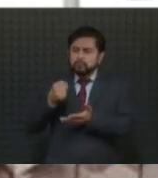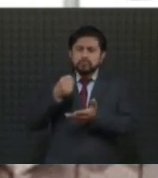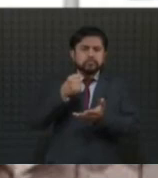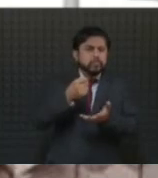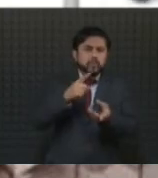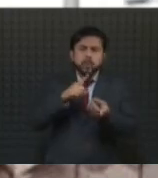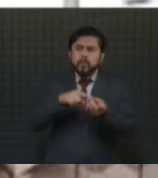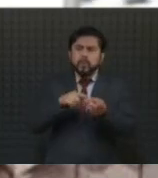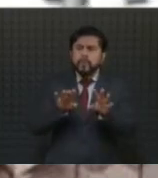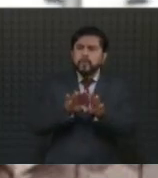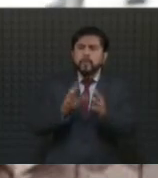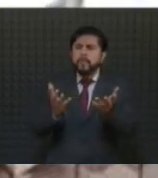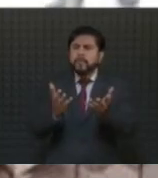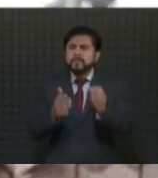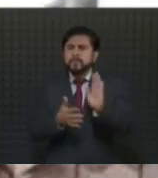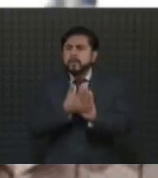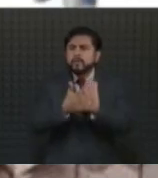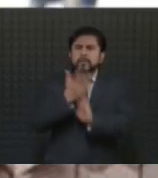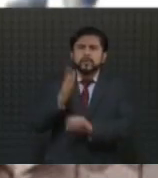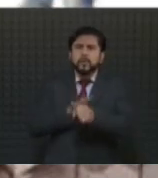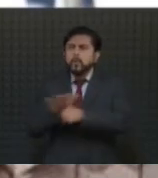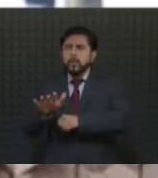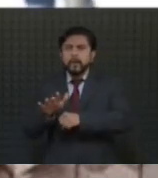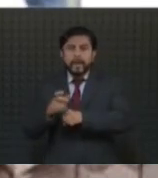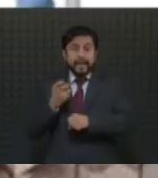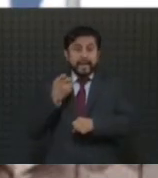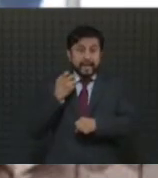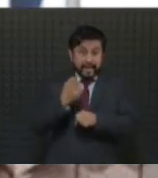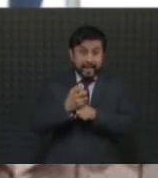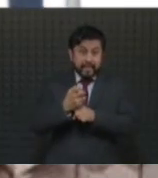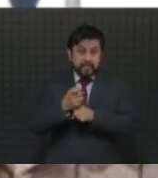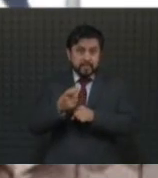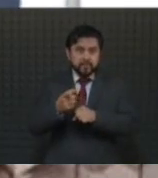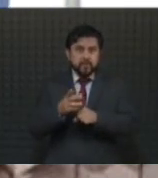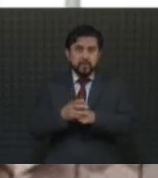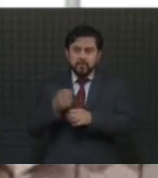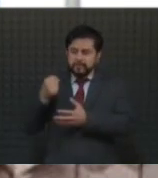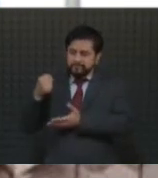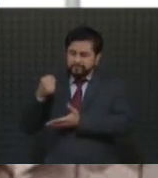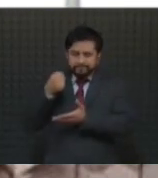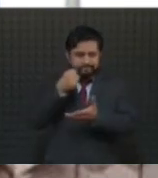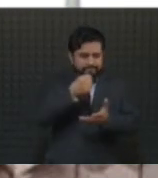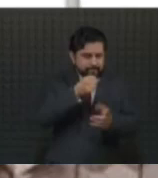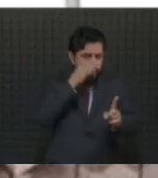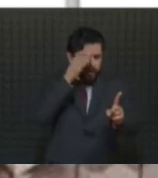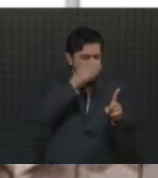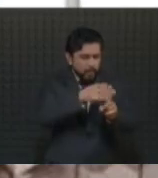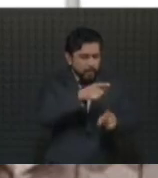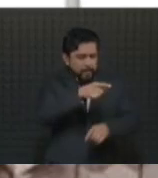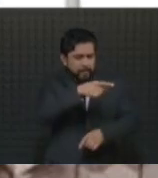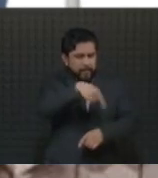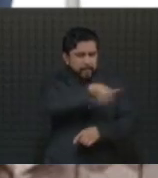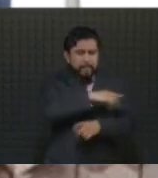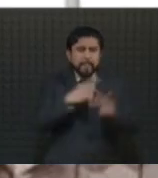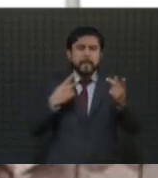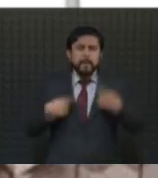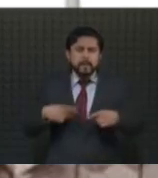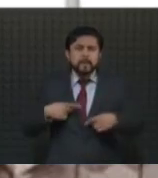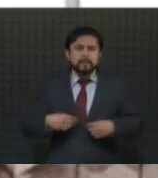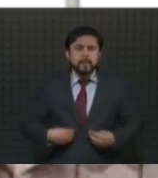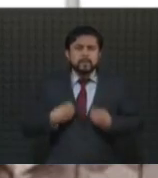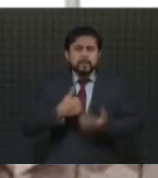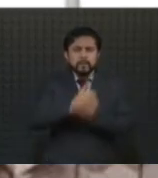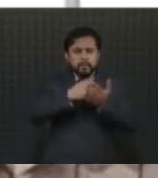los recursos públicos para regresárselos a la ciudadanía, a la gente, y permitir que